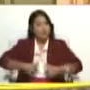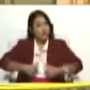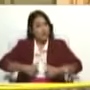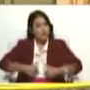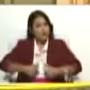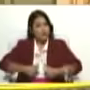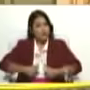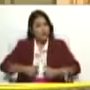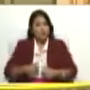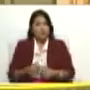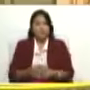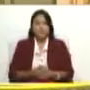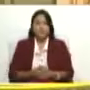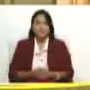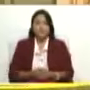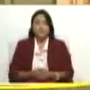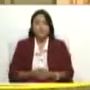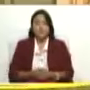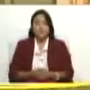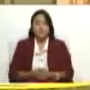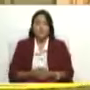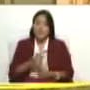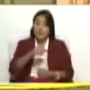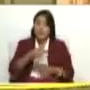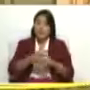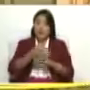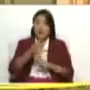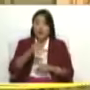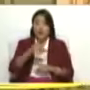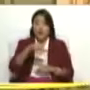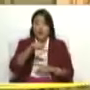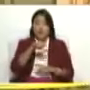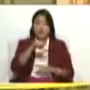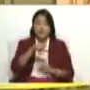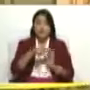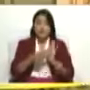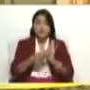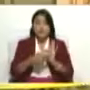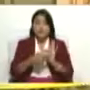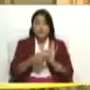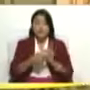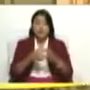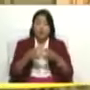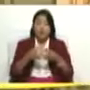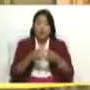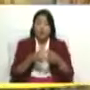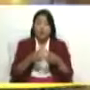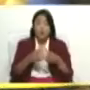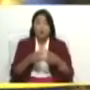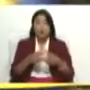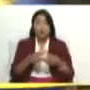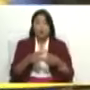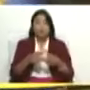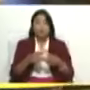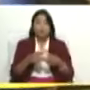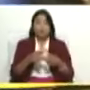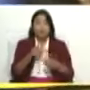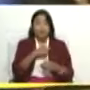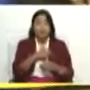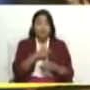esfuerzo Cuando se llega a este nivel de ser parte de una delegación oficial de un